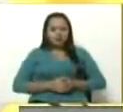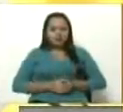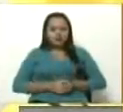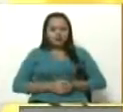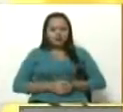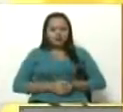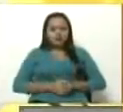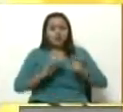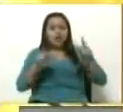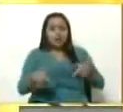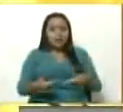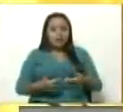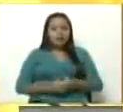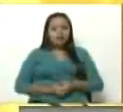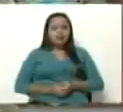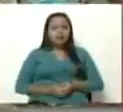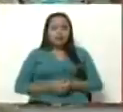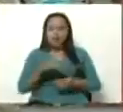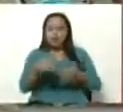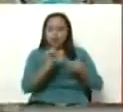Así como todo el contenido